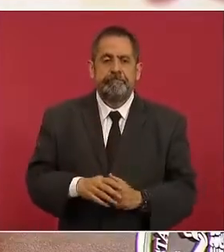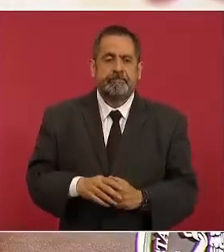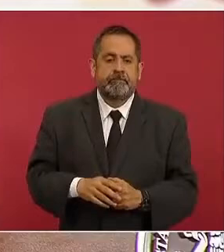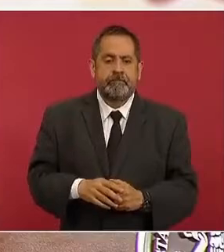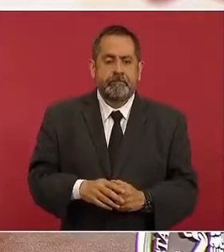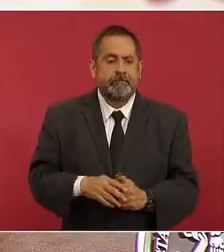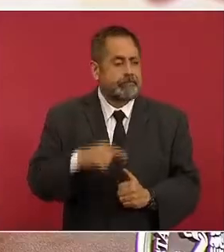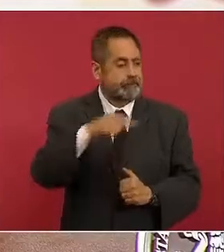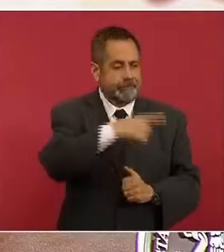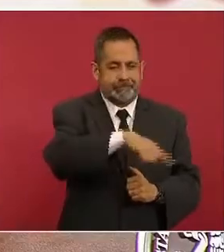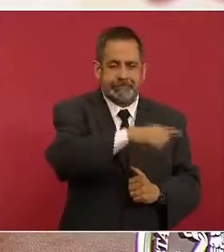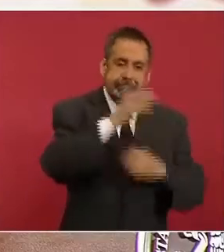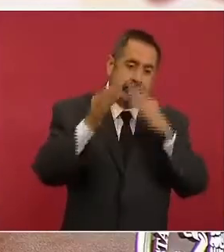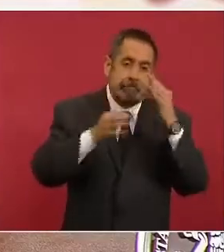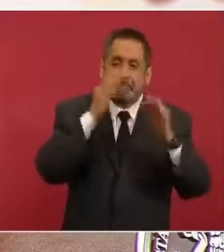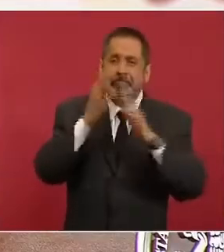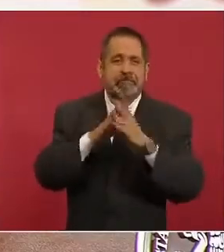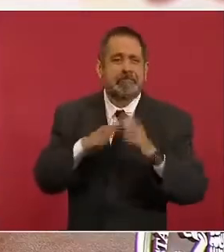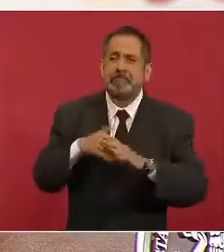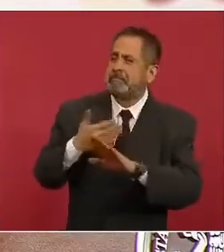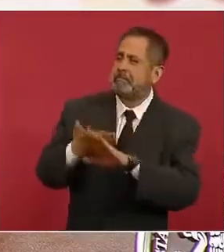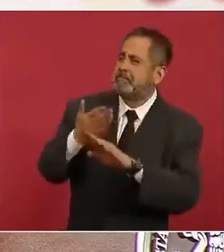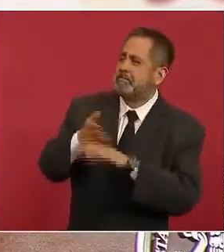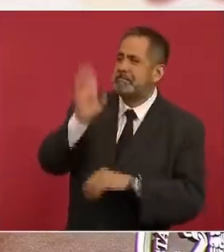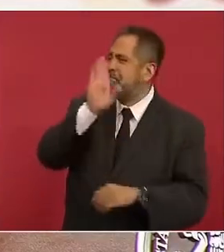Toda la campaña en contra